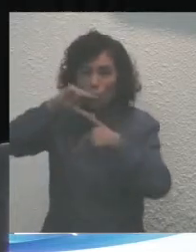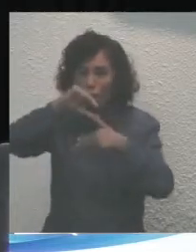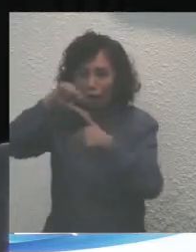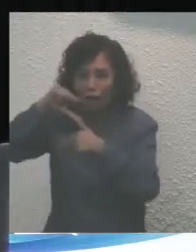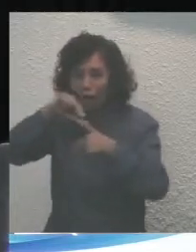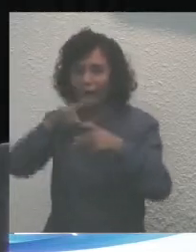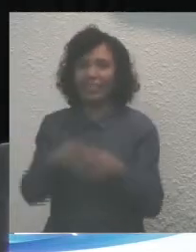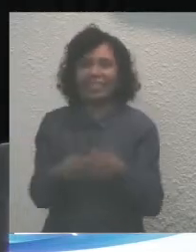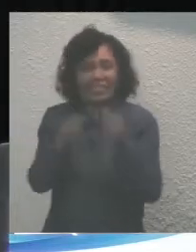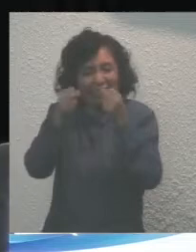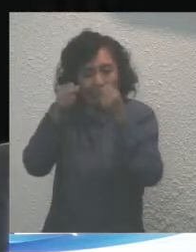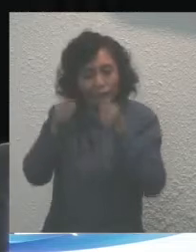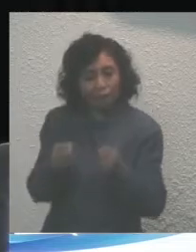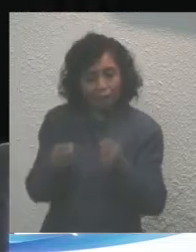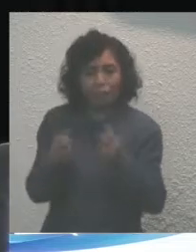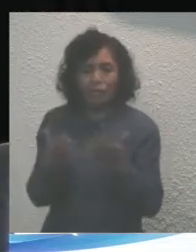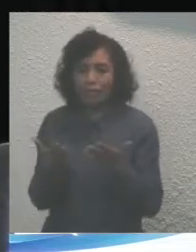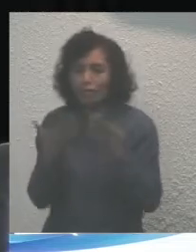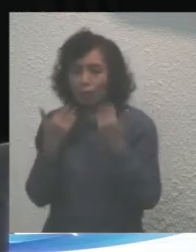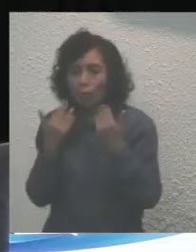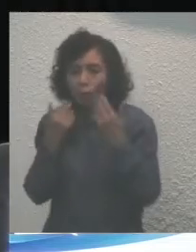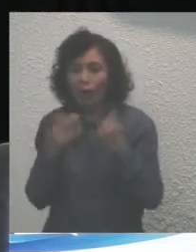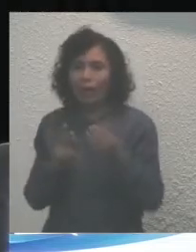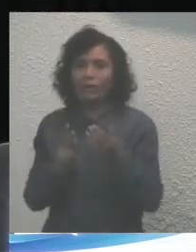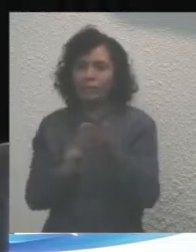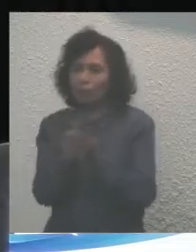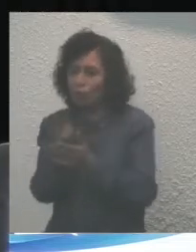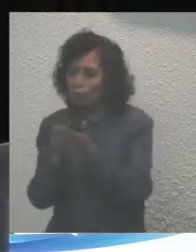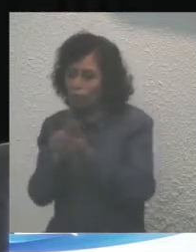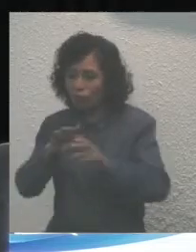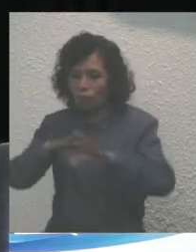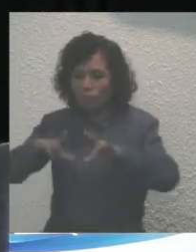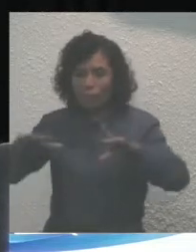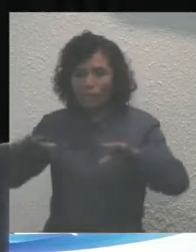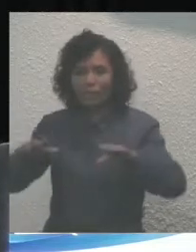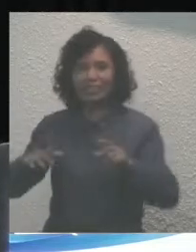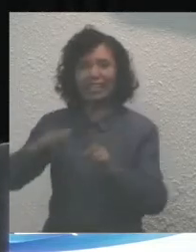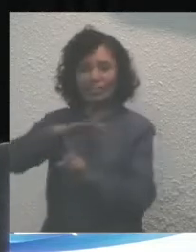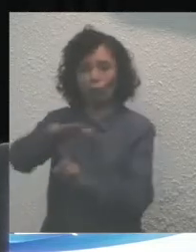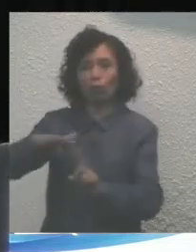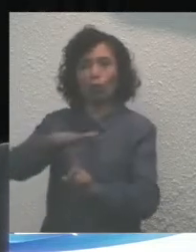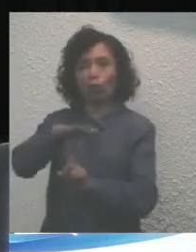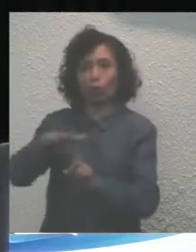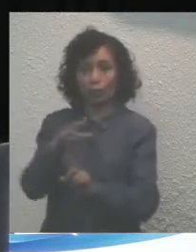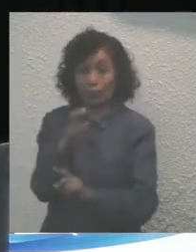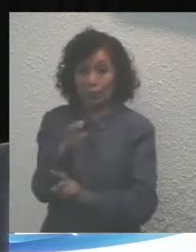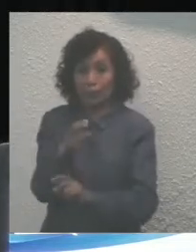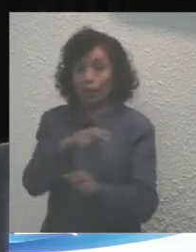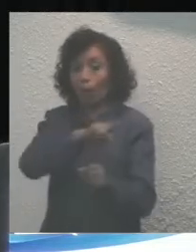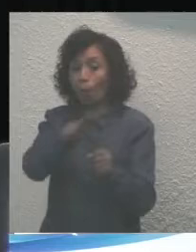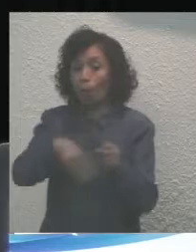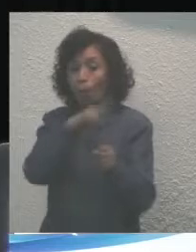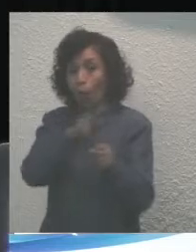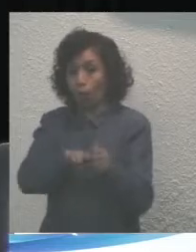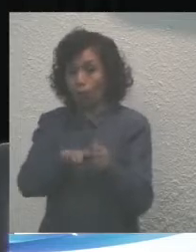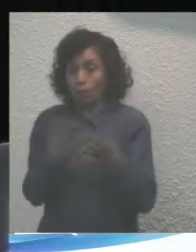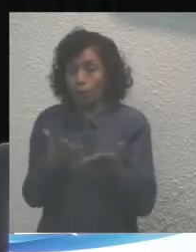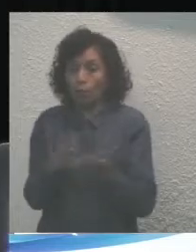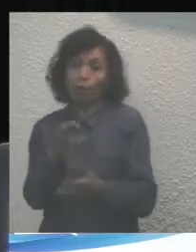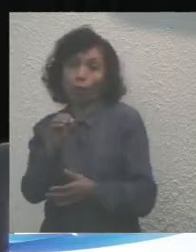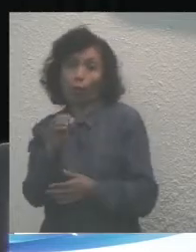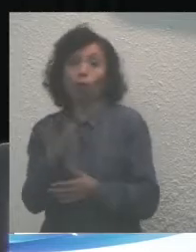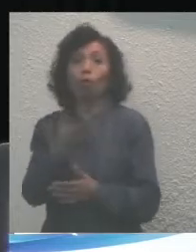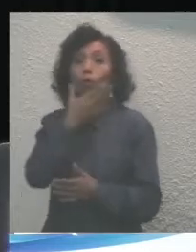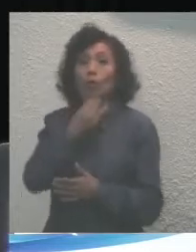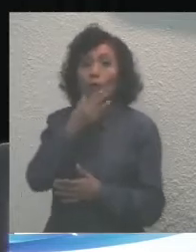la inseguridad, el sargazo y otras condiciones generadas por la naturaleza o por el hombre